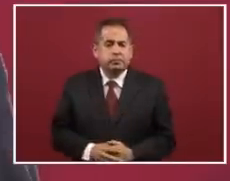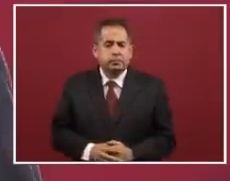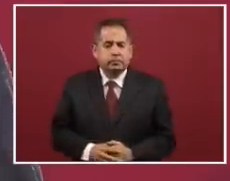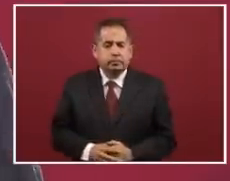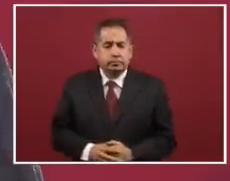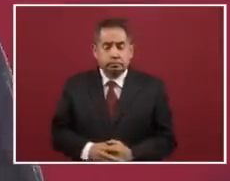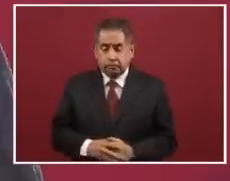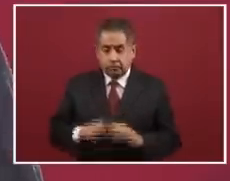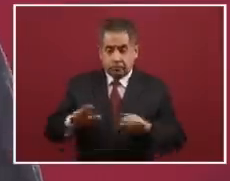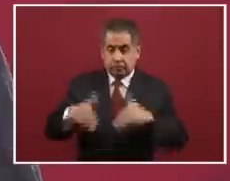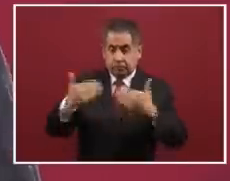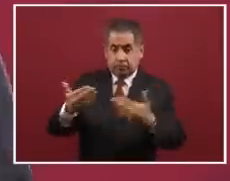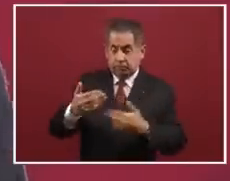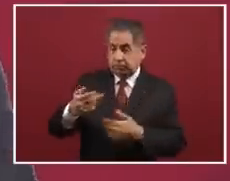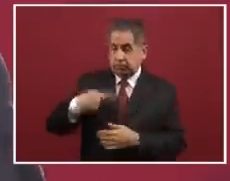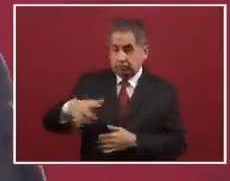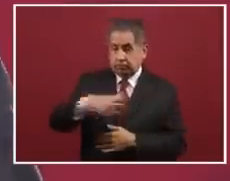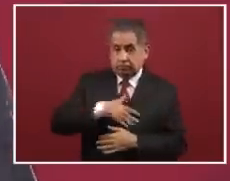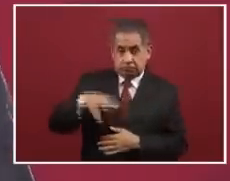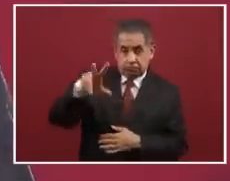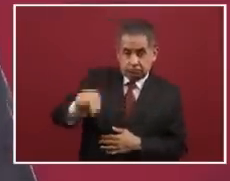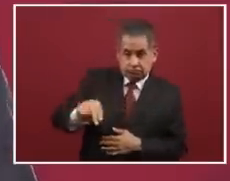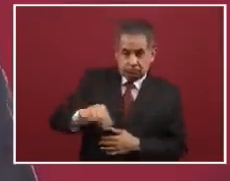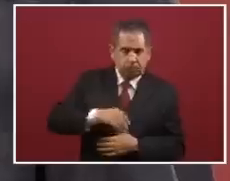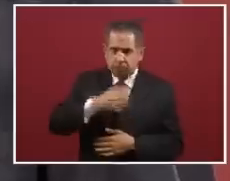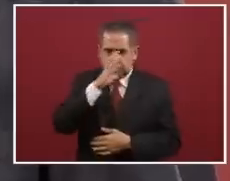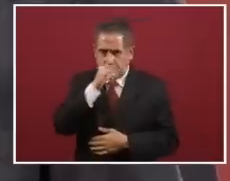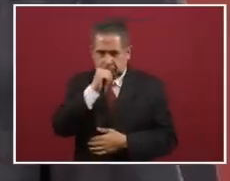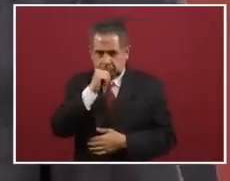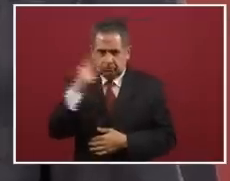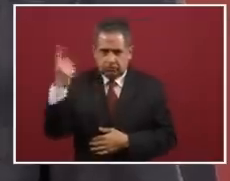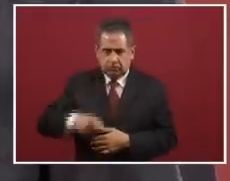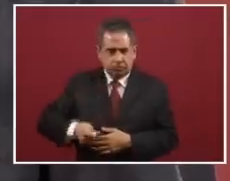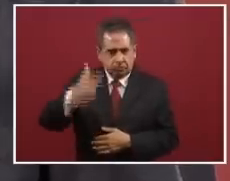contra el pueblo? Nadie.